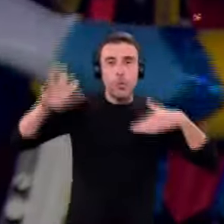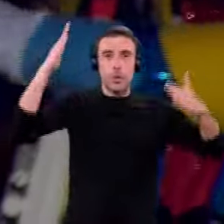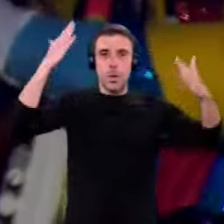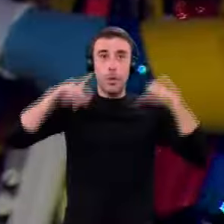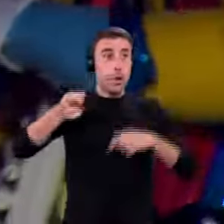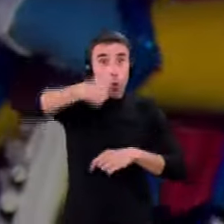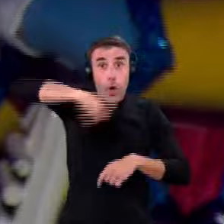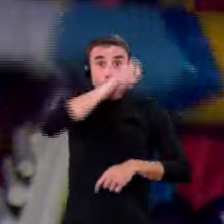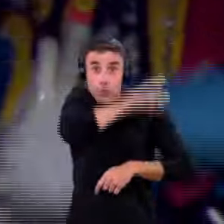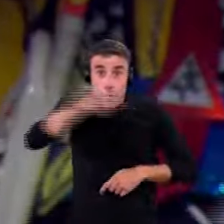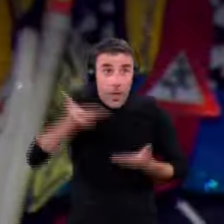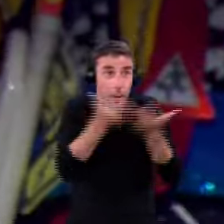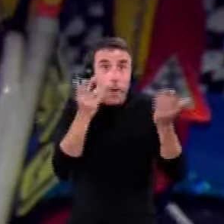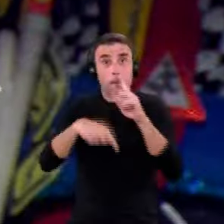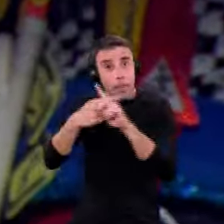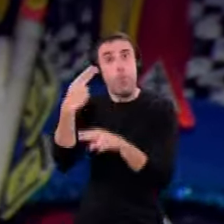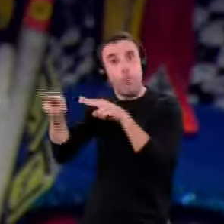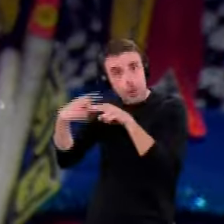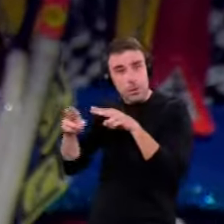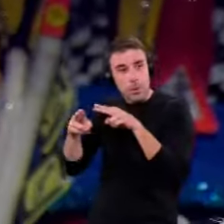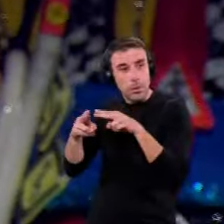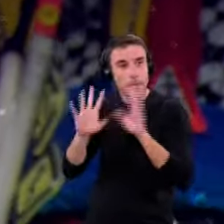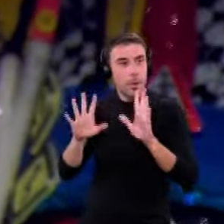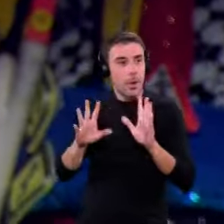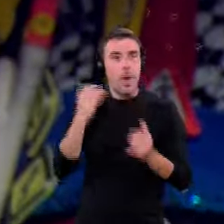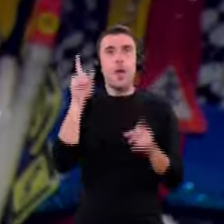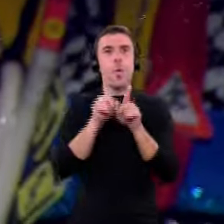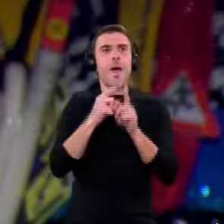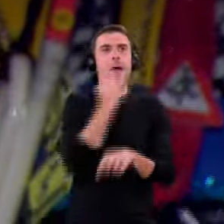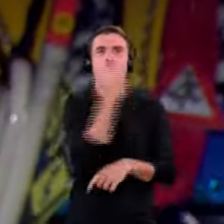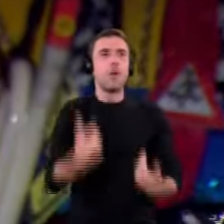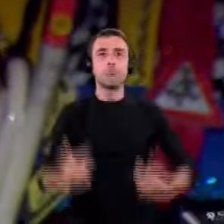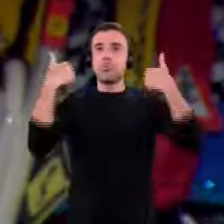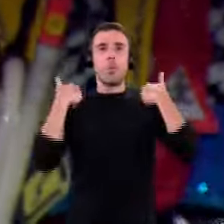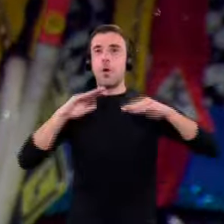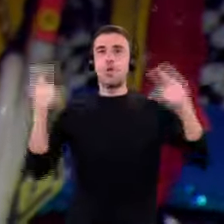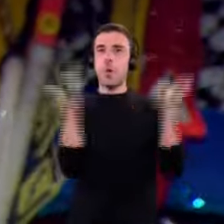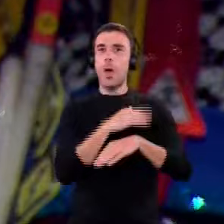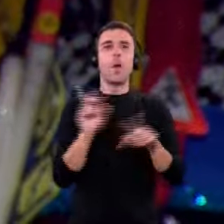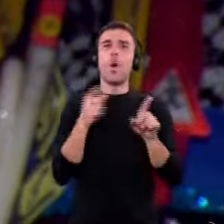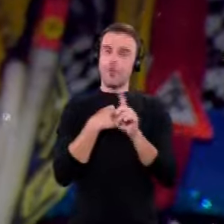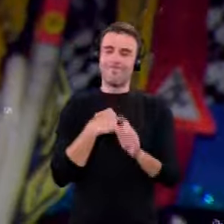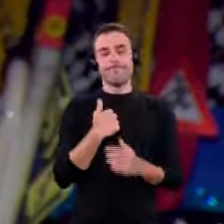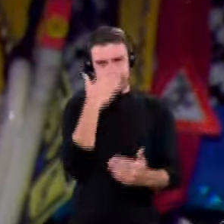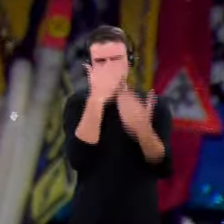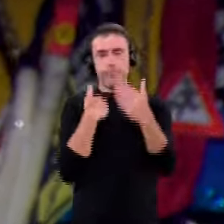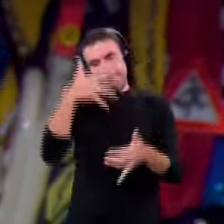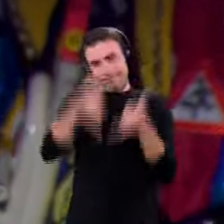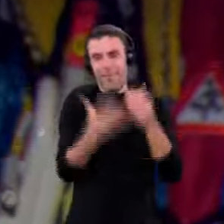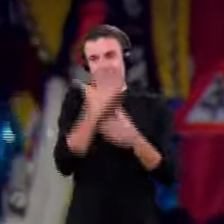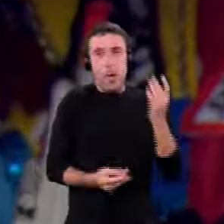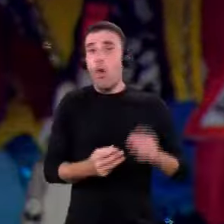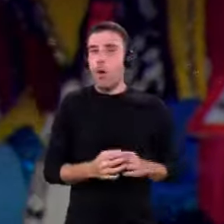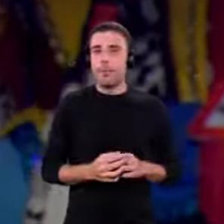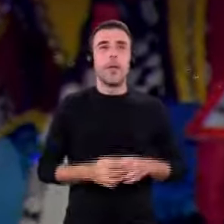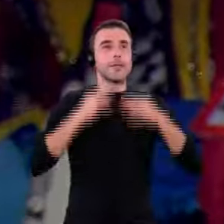nosotros como ciudadanos, los políticos. Y nadie se hace cargo de sus propias responsabilidades y nunca decimos, mira, metimos la pata. No,